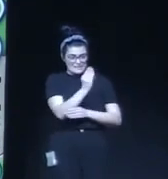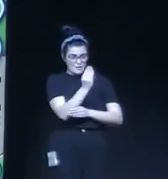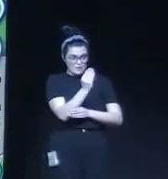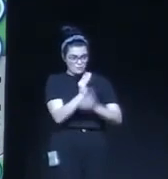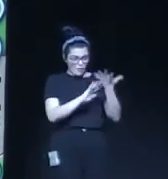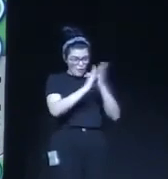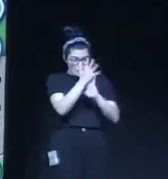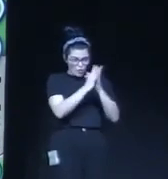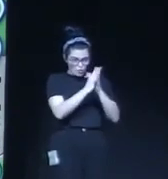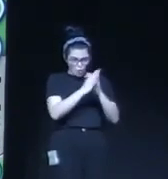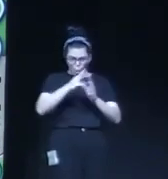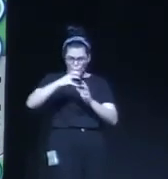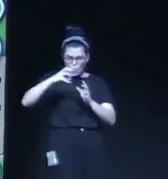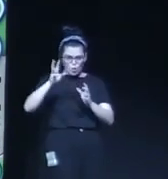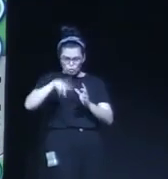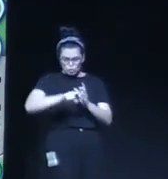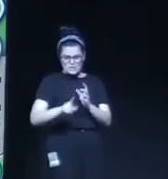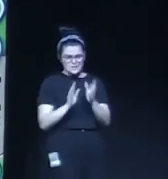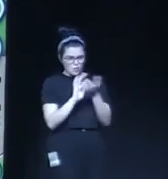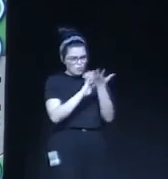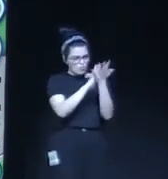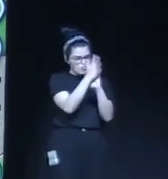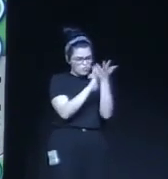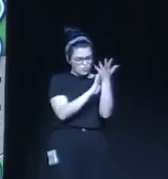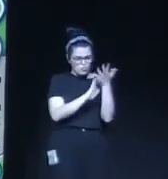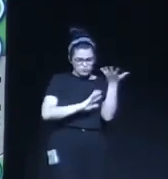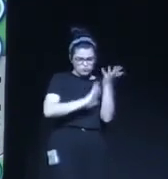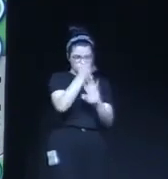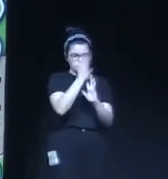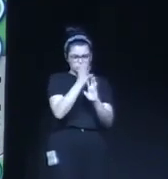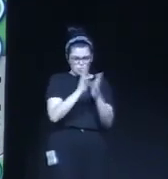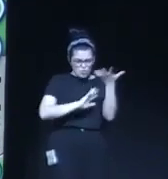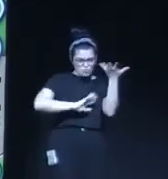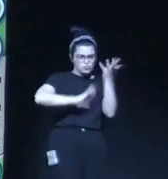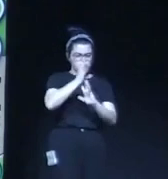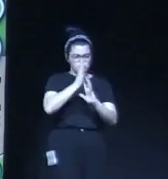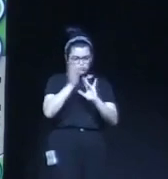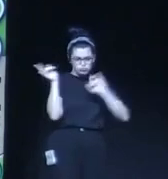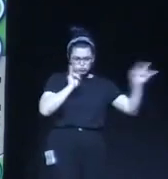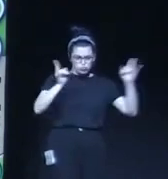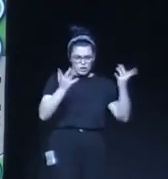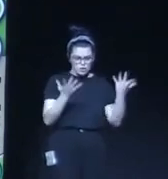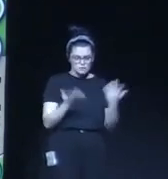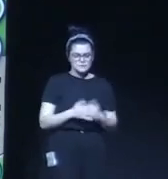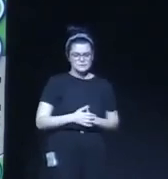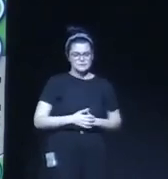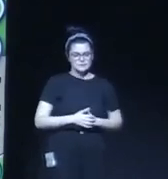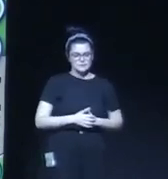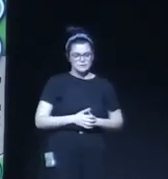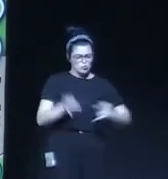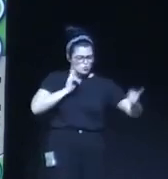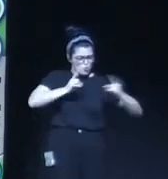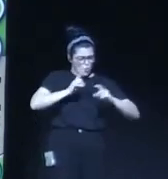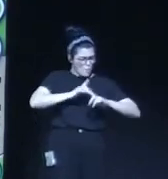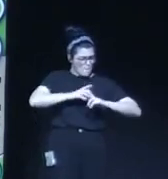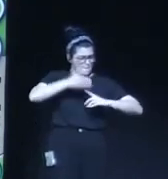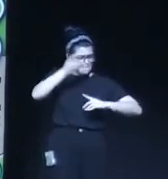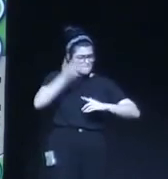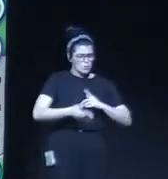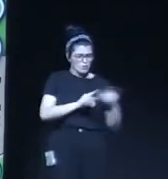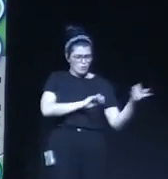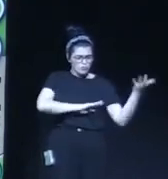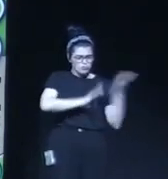humo, es fuego. Lo mismo sale, ¡bum! ¡Bum! O sea, es ruido impresionante,